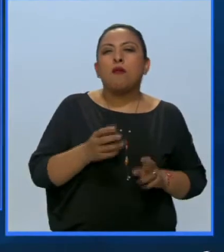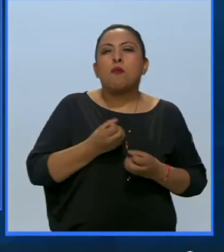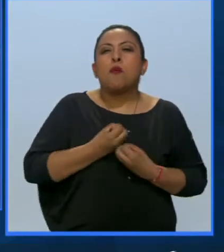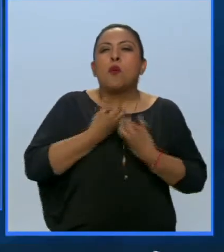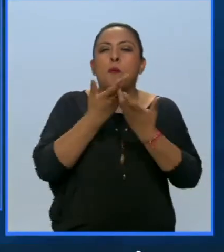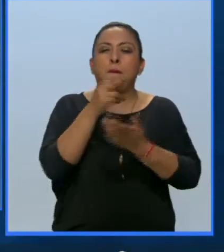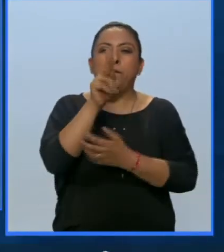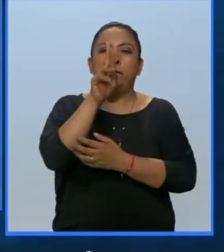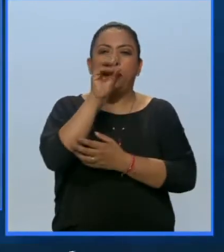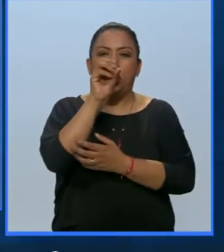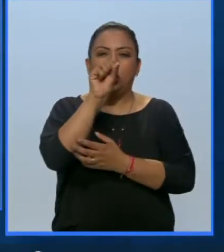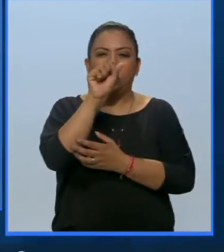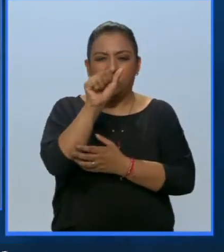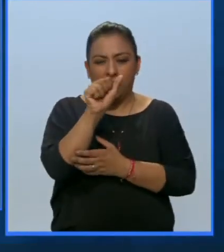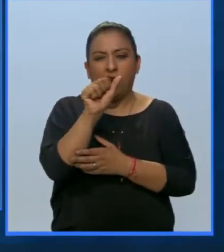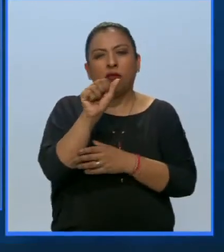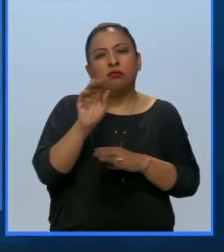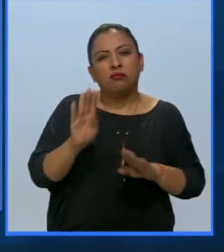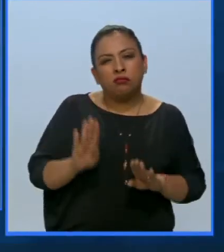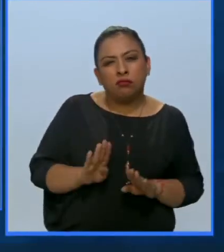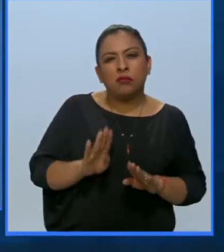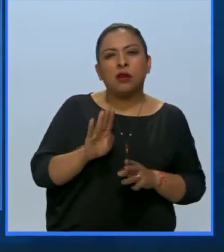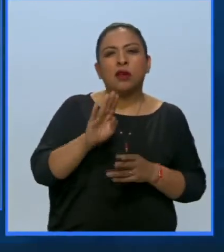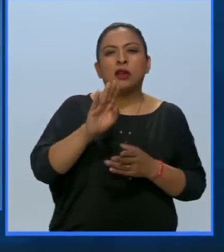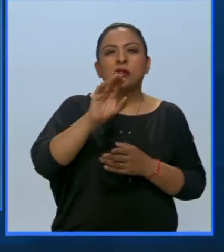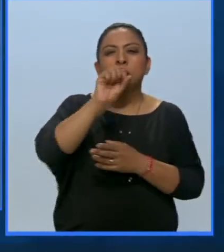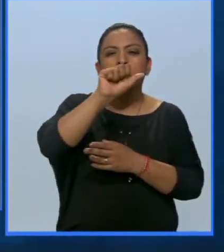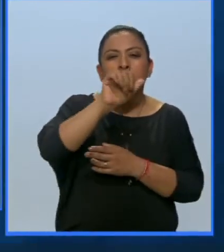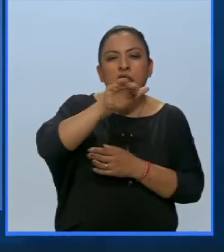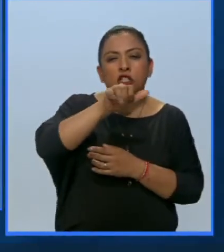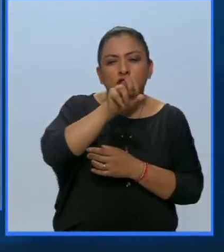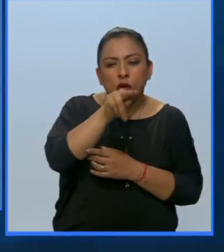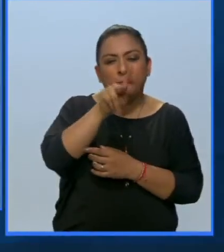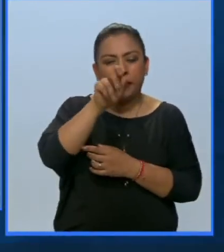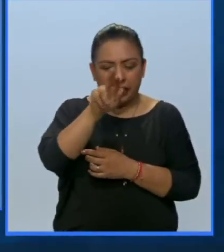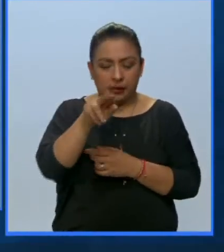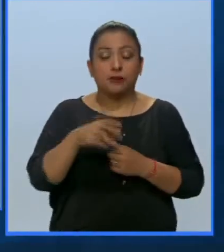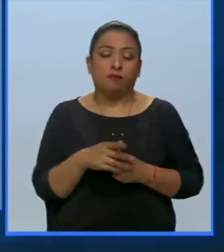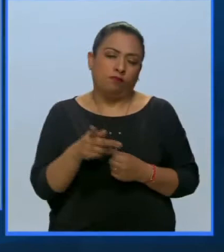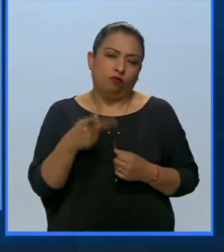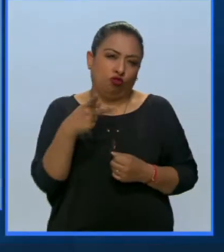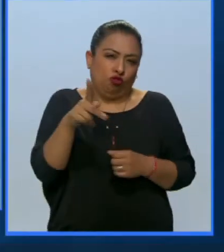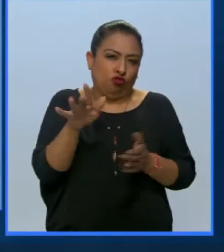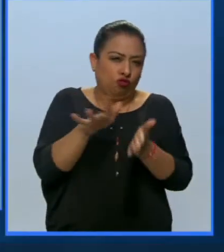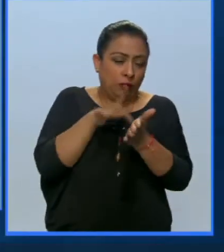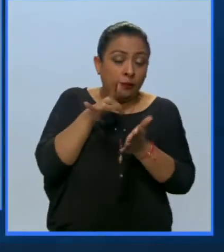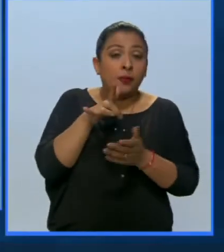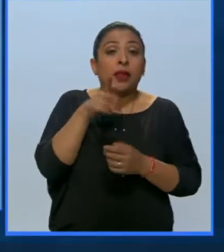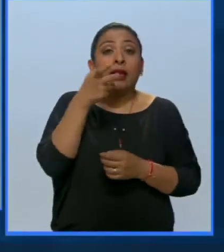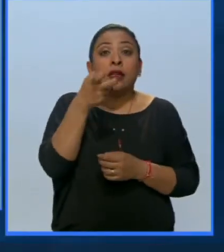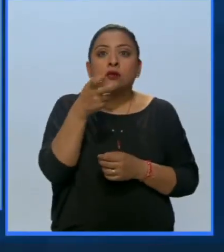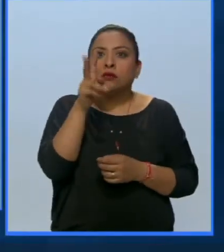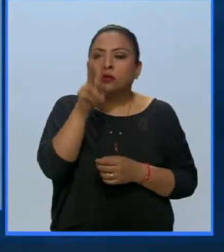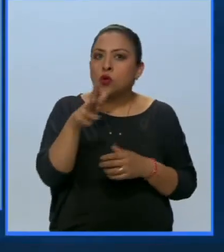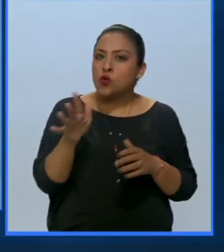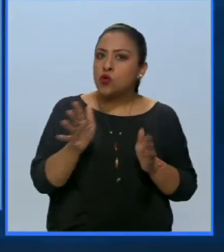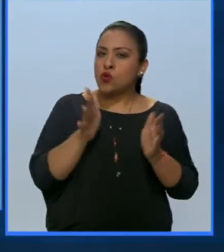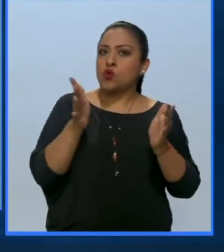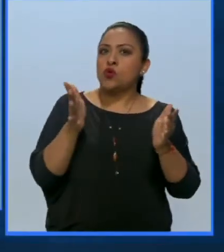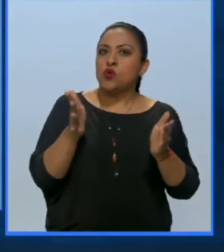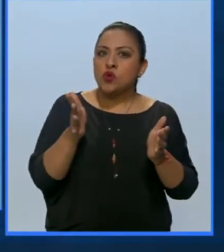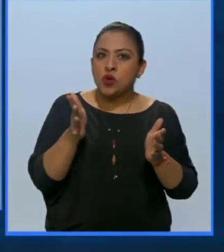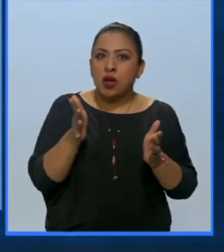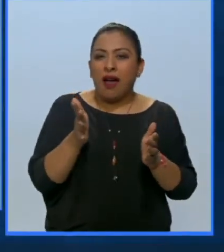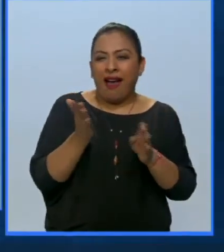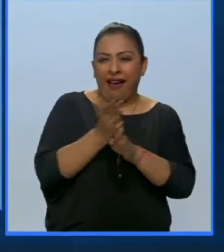en prosa, al modo, digamos, de Saint-Jean Perse. Y esto fue insólito en su momento